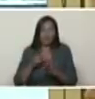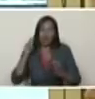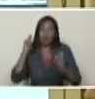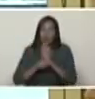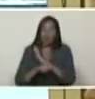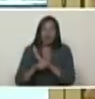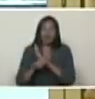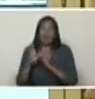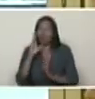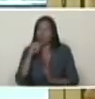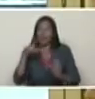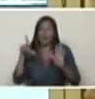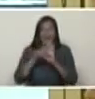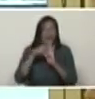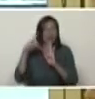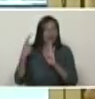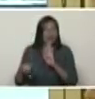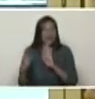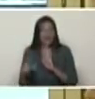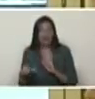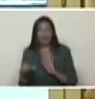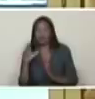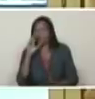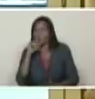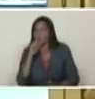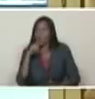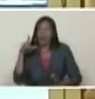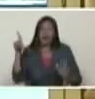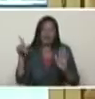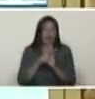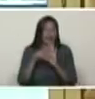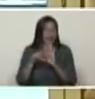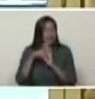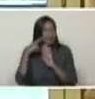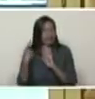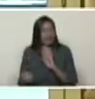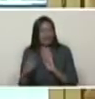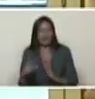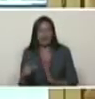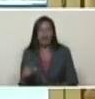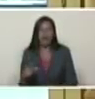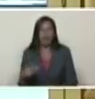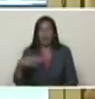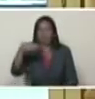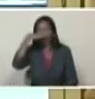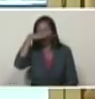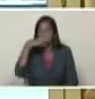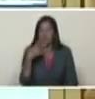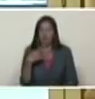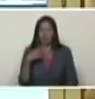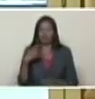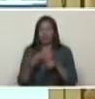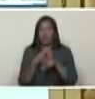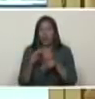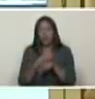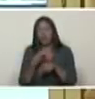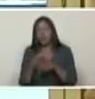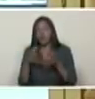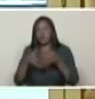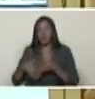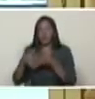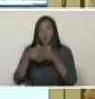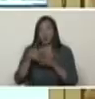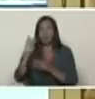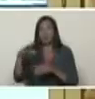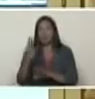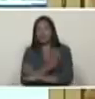bloqueo ilegal, de las sanciones ilegales, criminales del gobierno de Estados Unidos y de